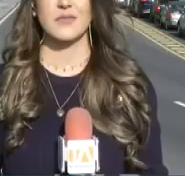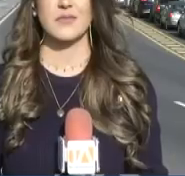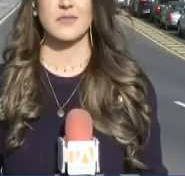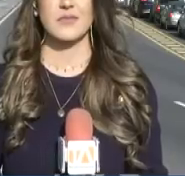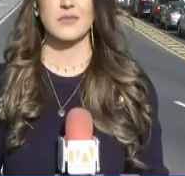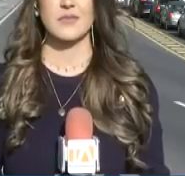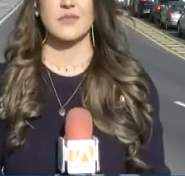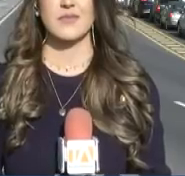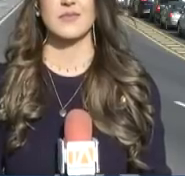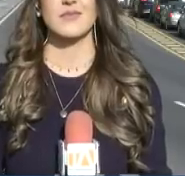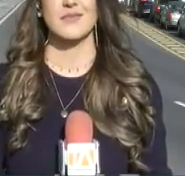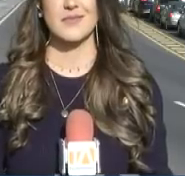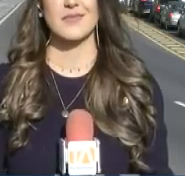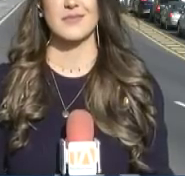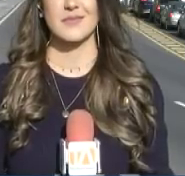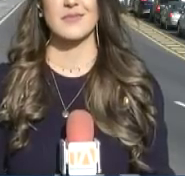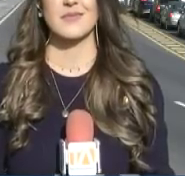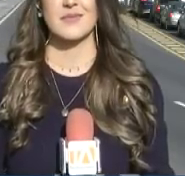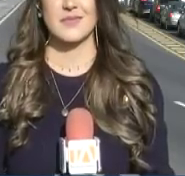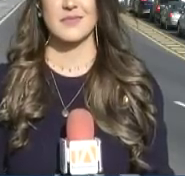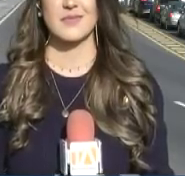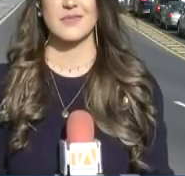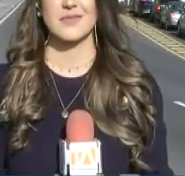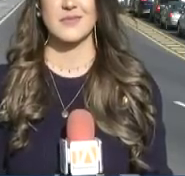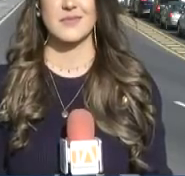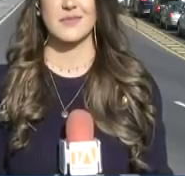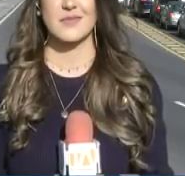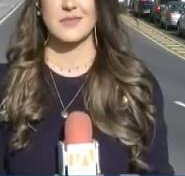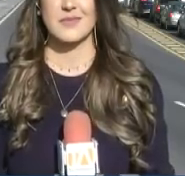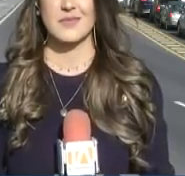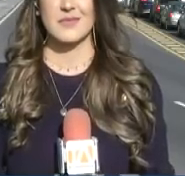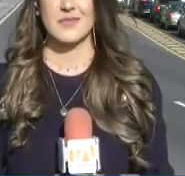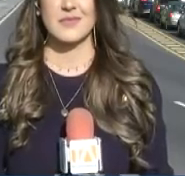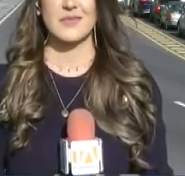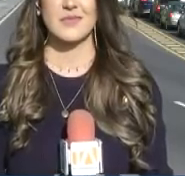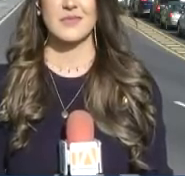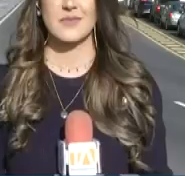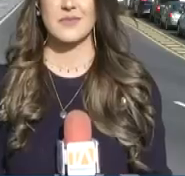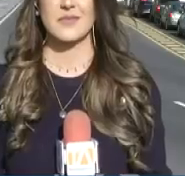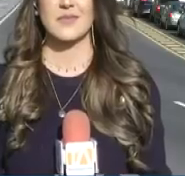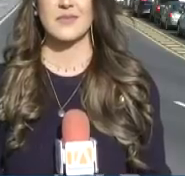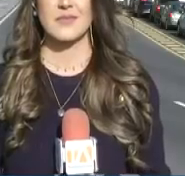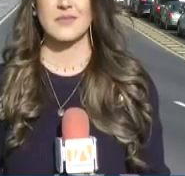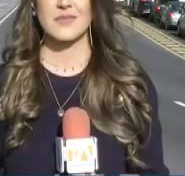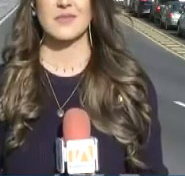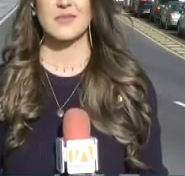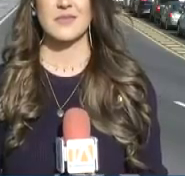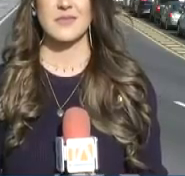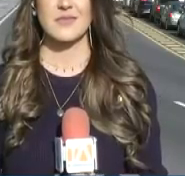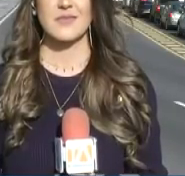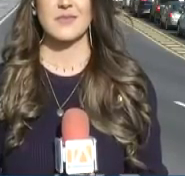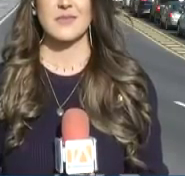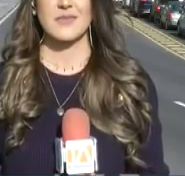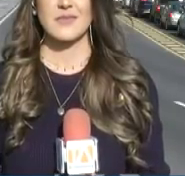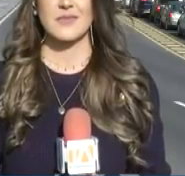nosotros estaremos conversando con las autoridades, tanto de la Empresa Pública Metropolitana de Movilidad y Obras Públicas como de la Agencia Metropolitana